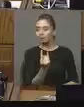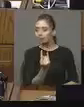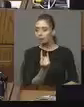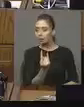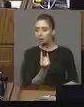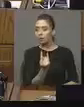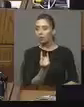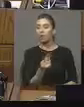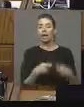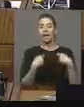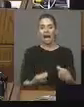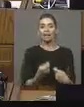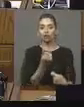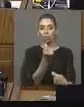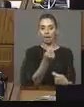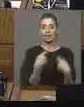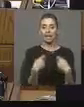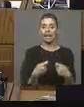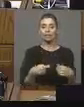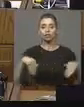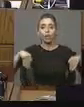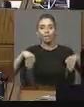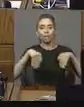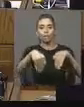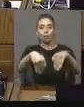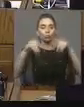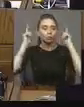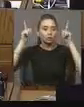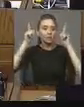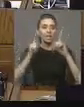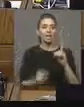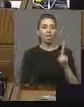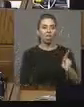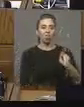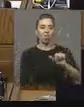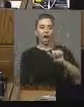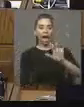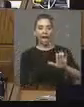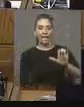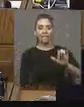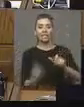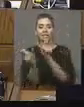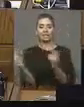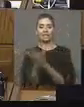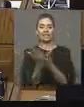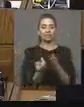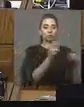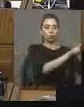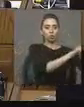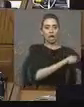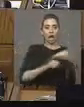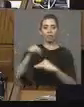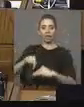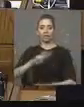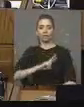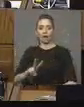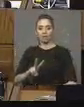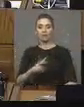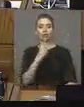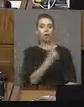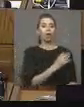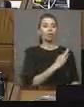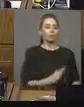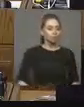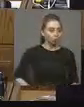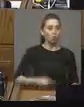habiendo gastado el dinero que gastaron en los buses de la DAE para traer a los estudiantes acá. Además, creo